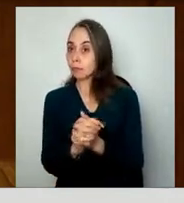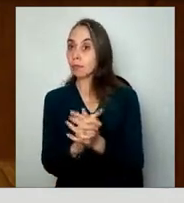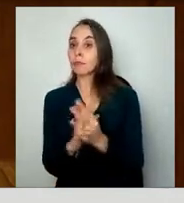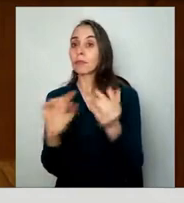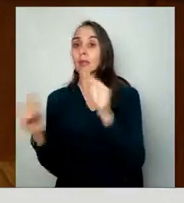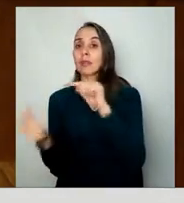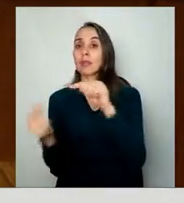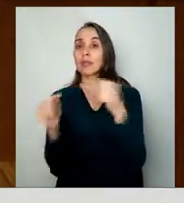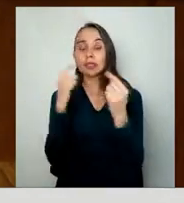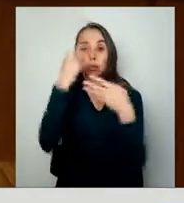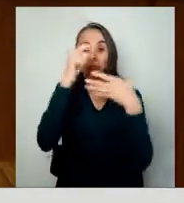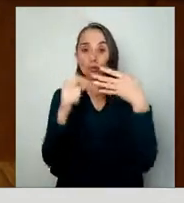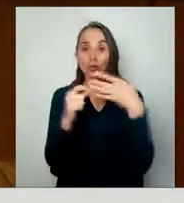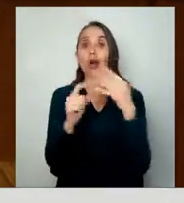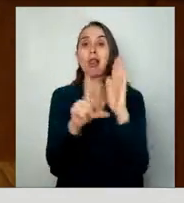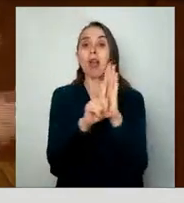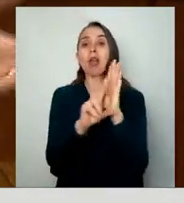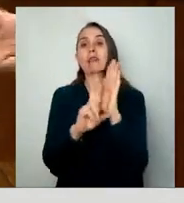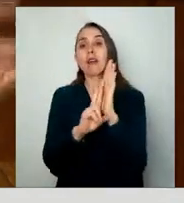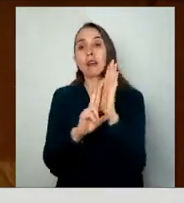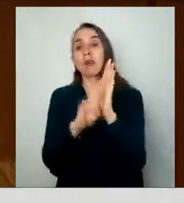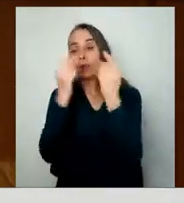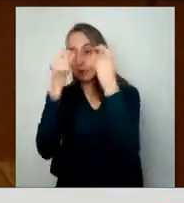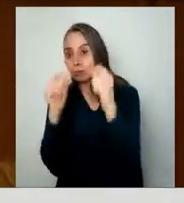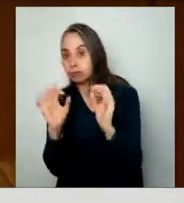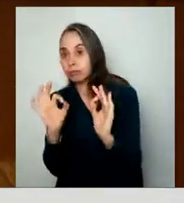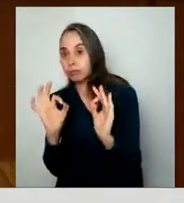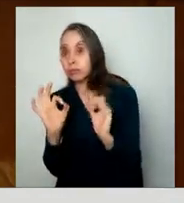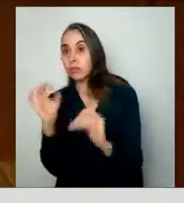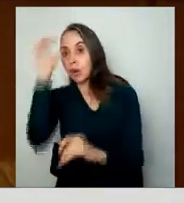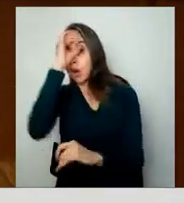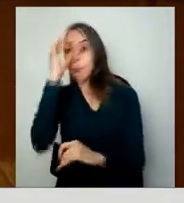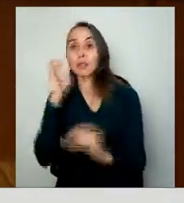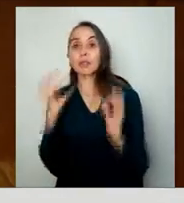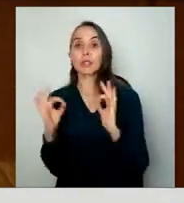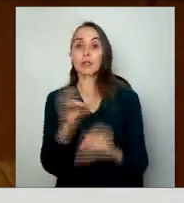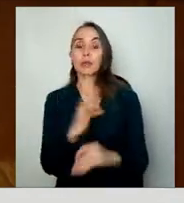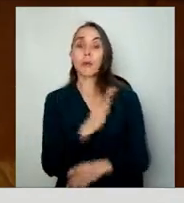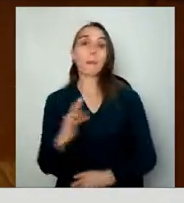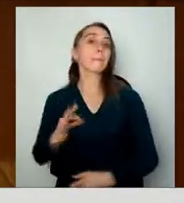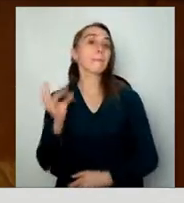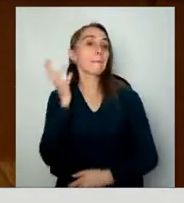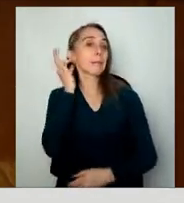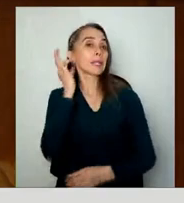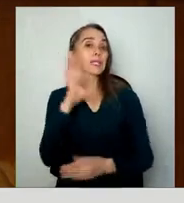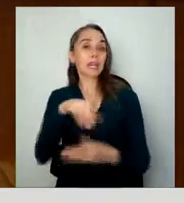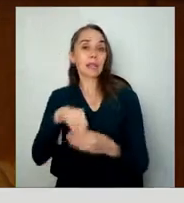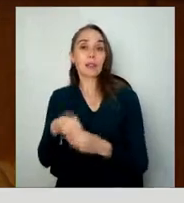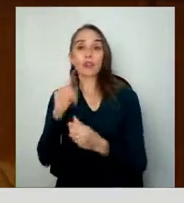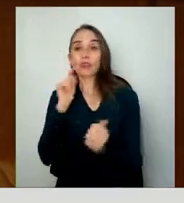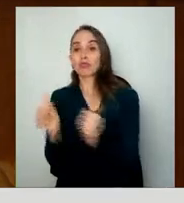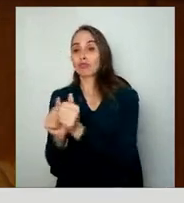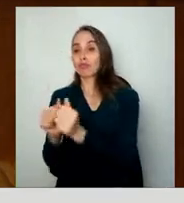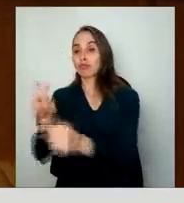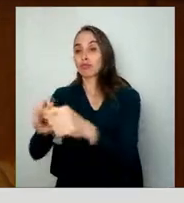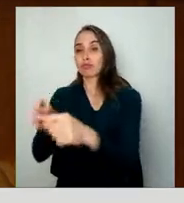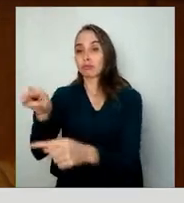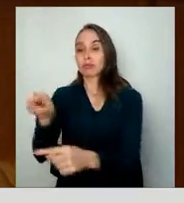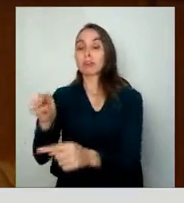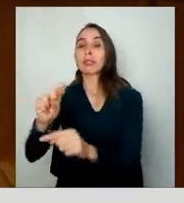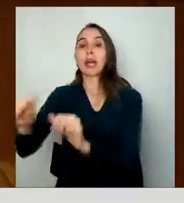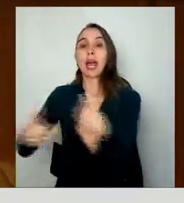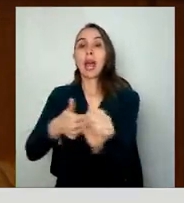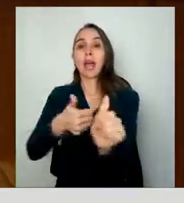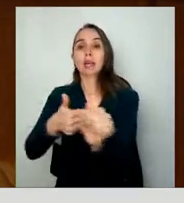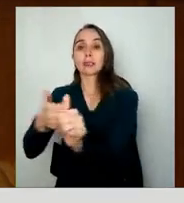de los antecedentes de este mensaje y la opinión de la señora ministra del interior que nos acompaña y la de sus asesores e intervenciones